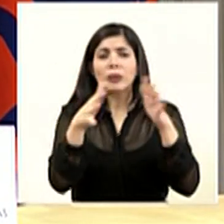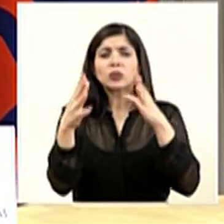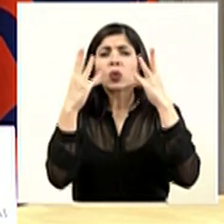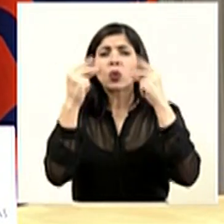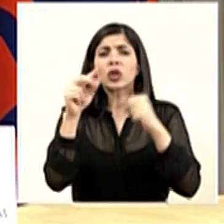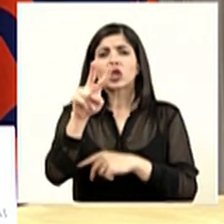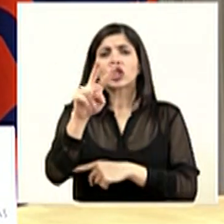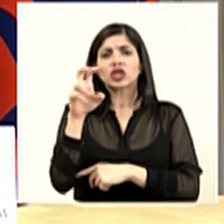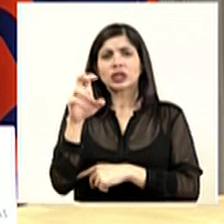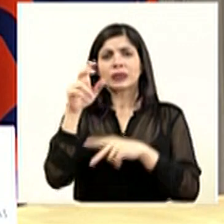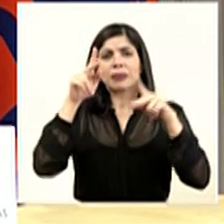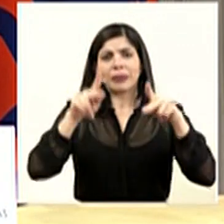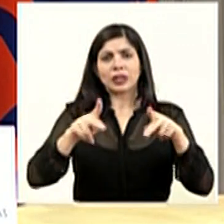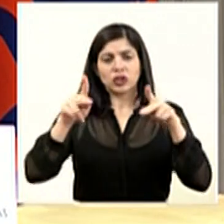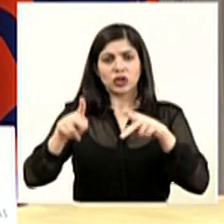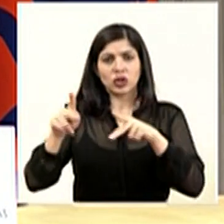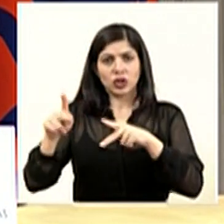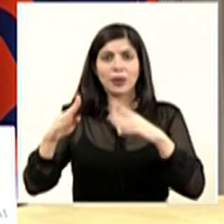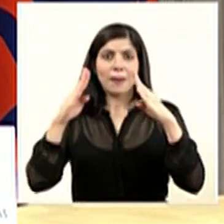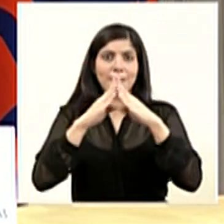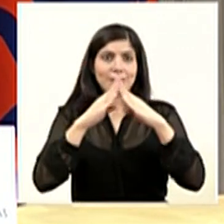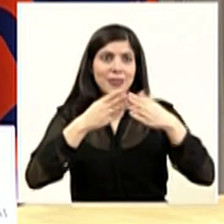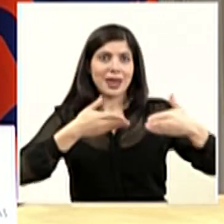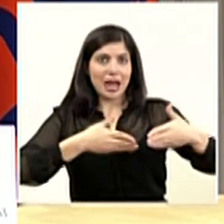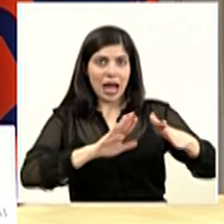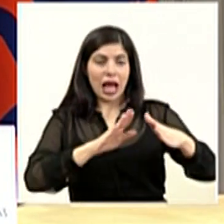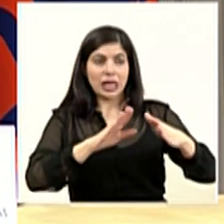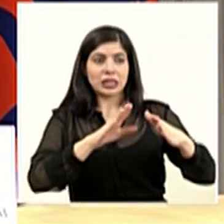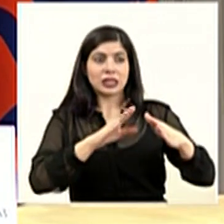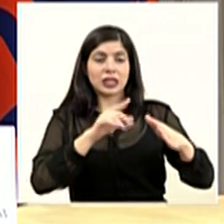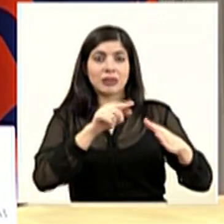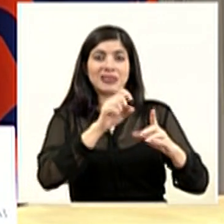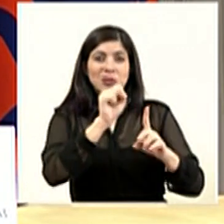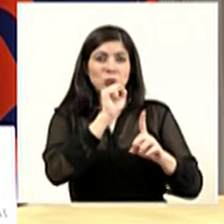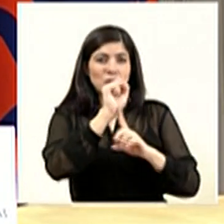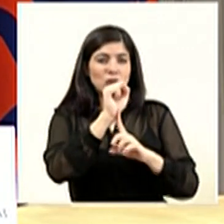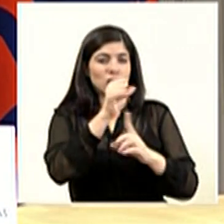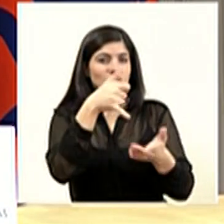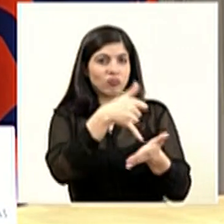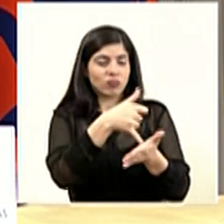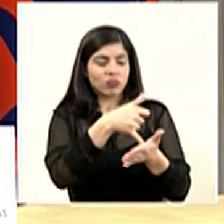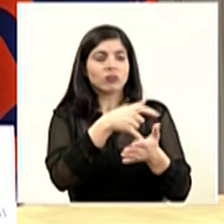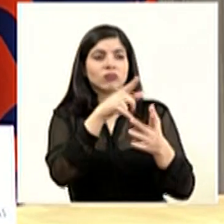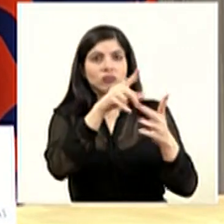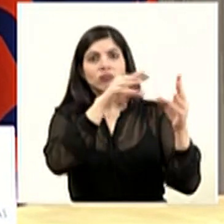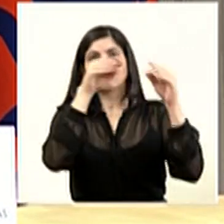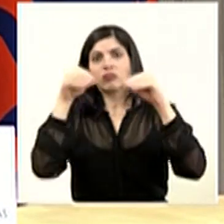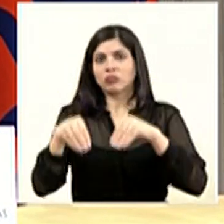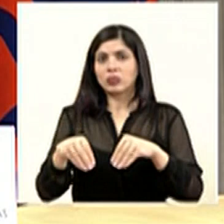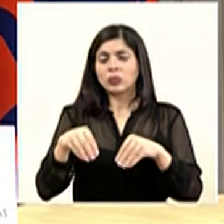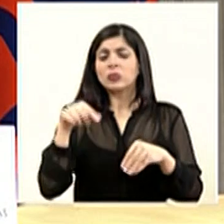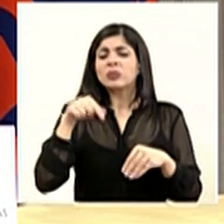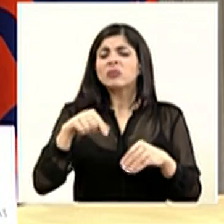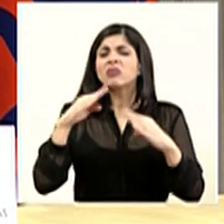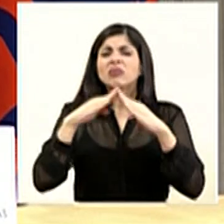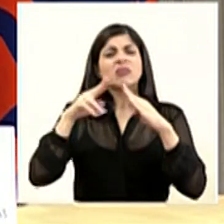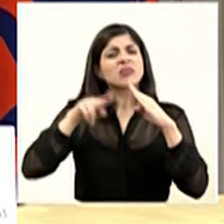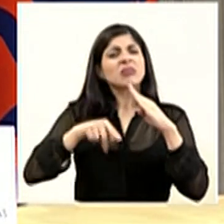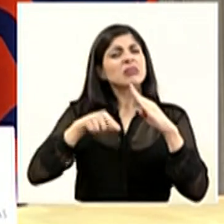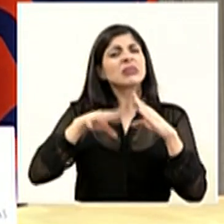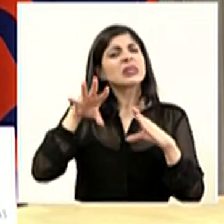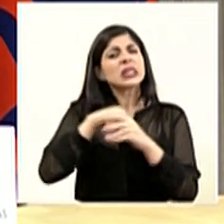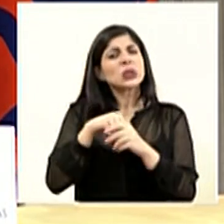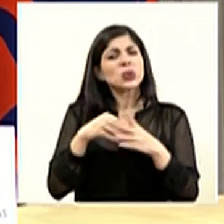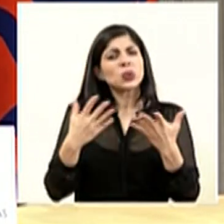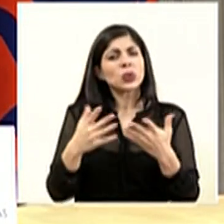aproximadamente 200 personas, habitantes de calle en condición de vulnerabilidad, y que incluye el albergue del BN Arenas